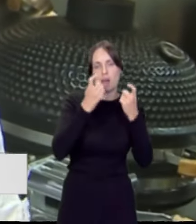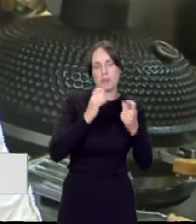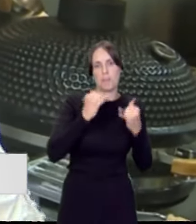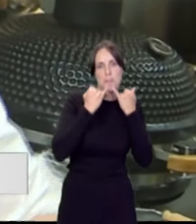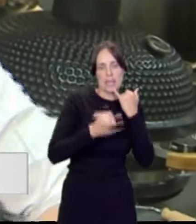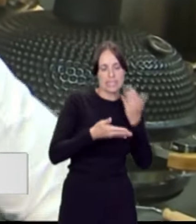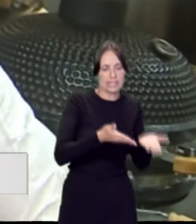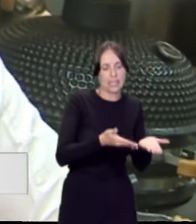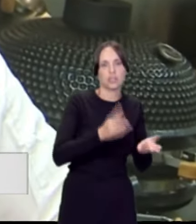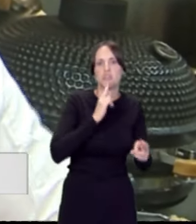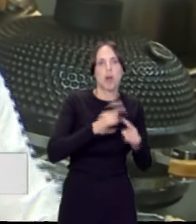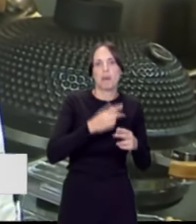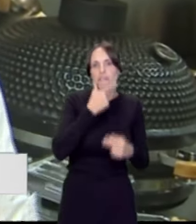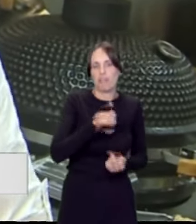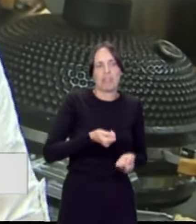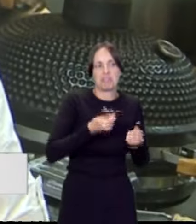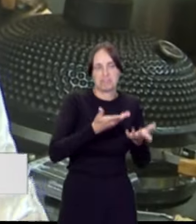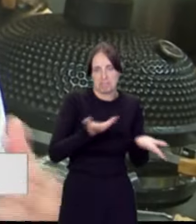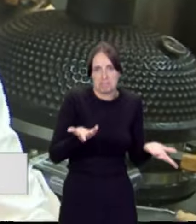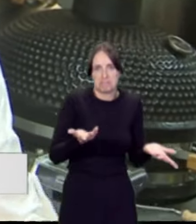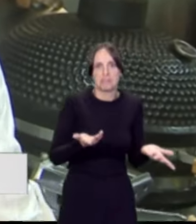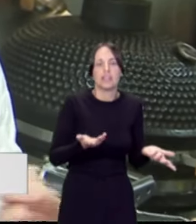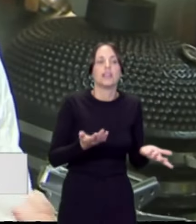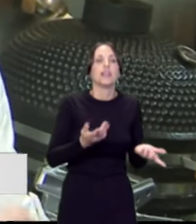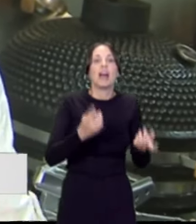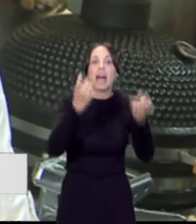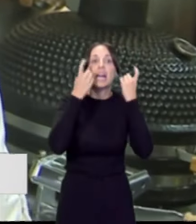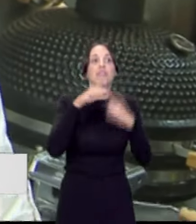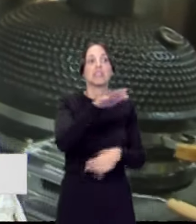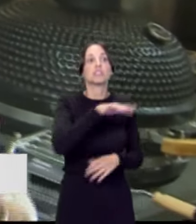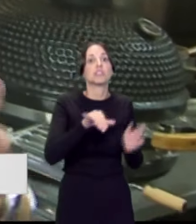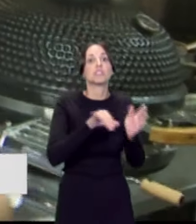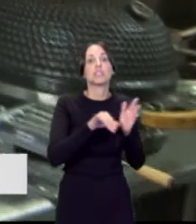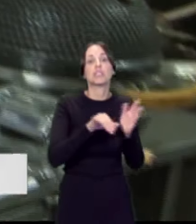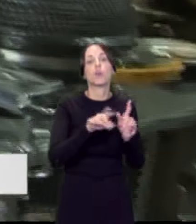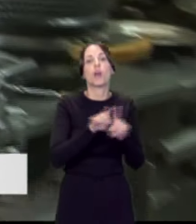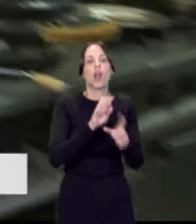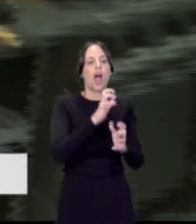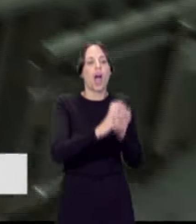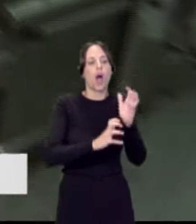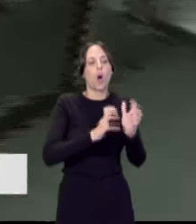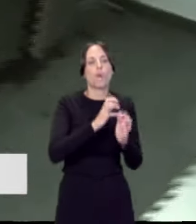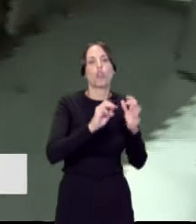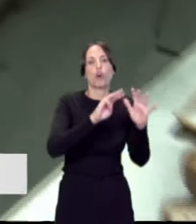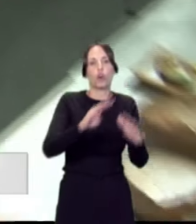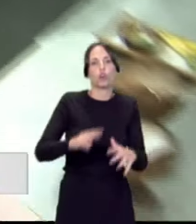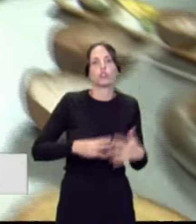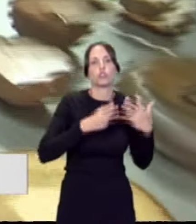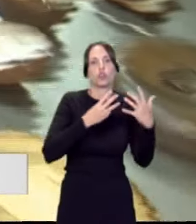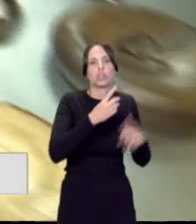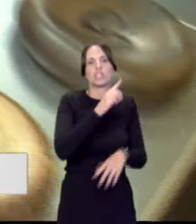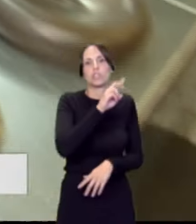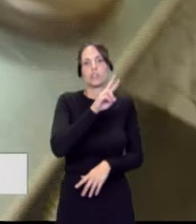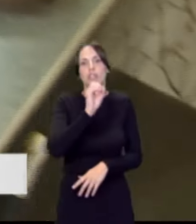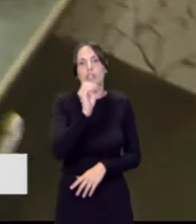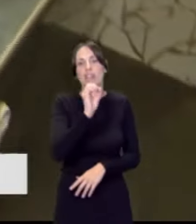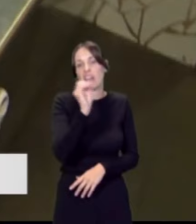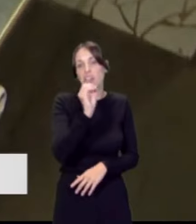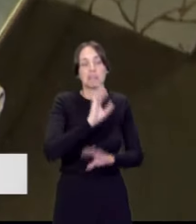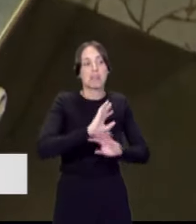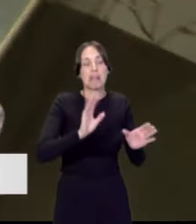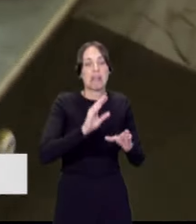con cabra, de la zona de por aquí. Nada, está ligeramente ahumado durante 8 horas a 120 grados y después hice el relleno y nada, para la pasta